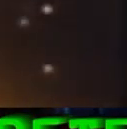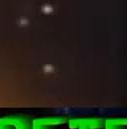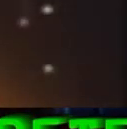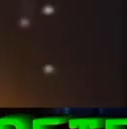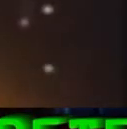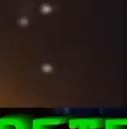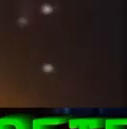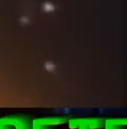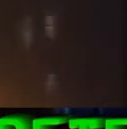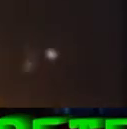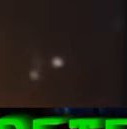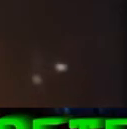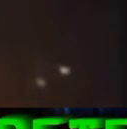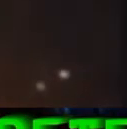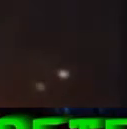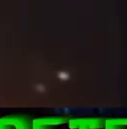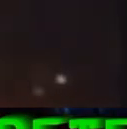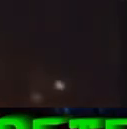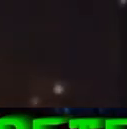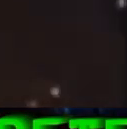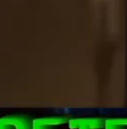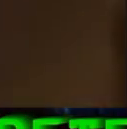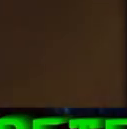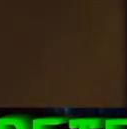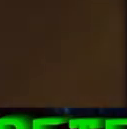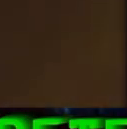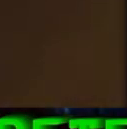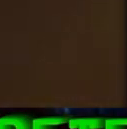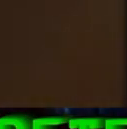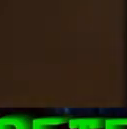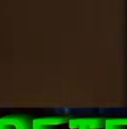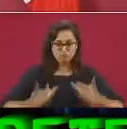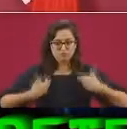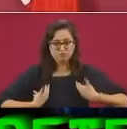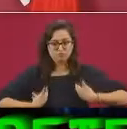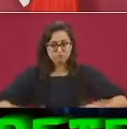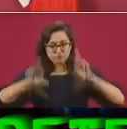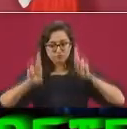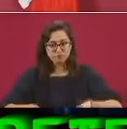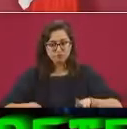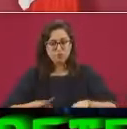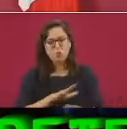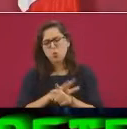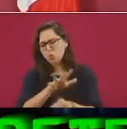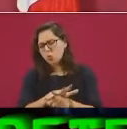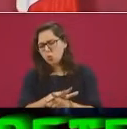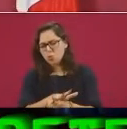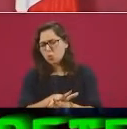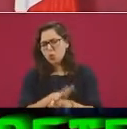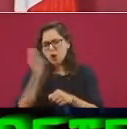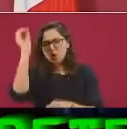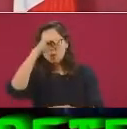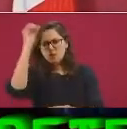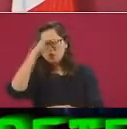a mí me parece en lo personal una posición sumamente inteligente por